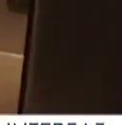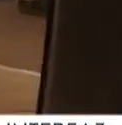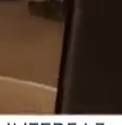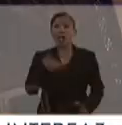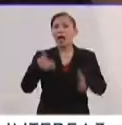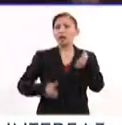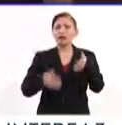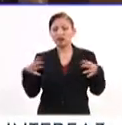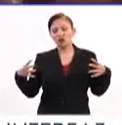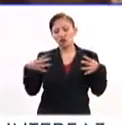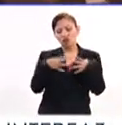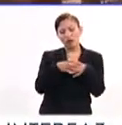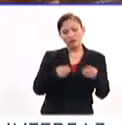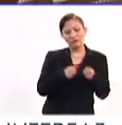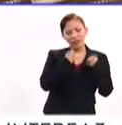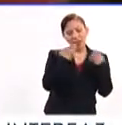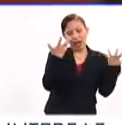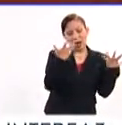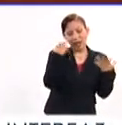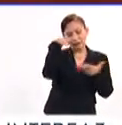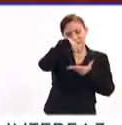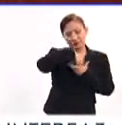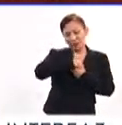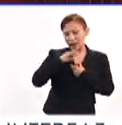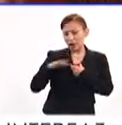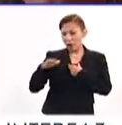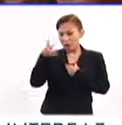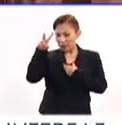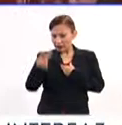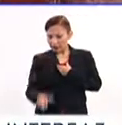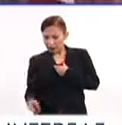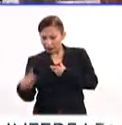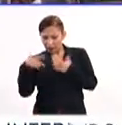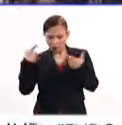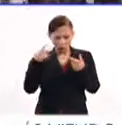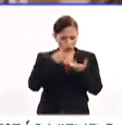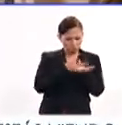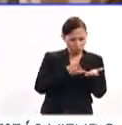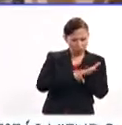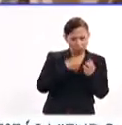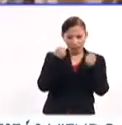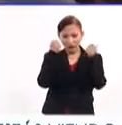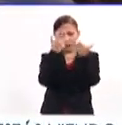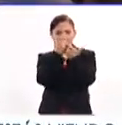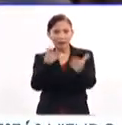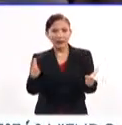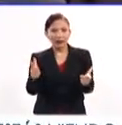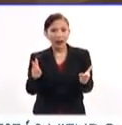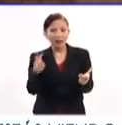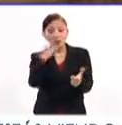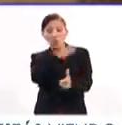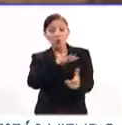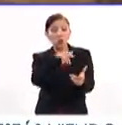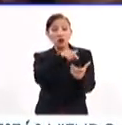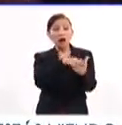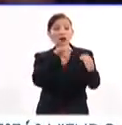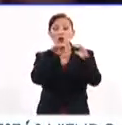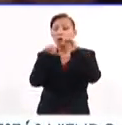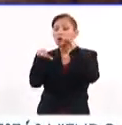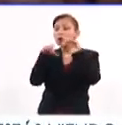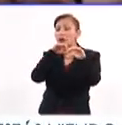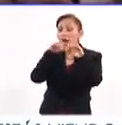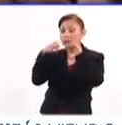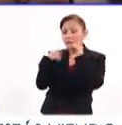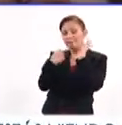El teatro mezcla las vidas de quienes lo hacen. Crean momentos de verdad, ambigüedad, fuerza y libertad. Un espacio de comunicación